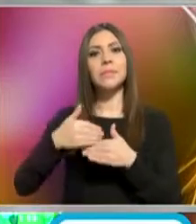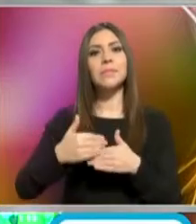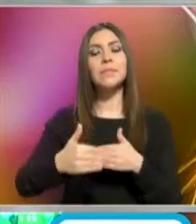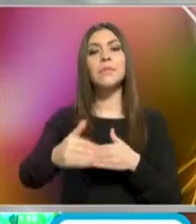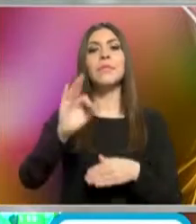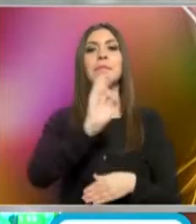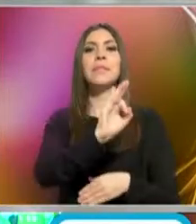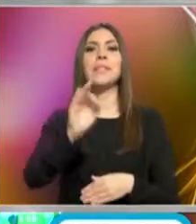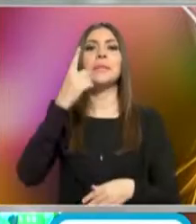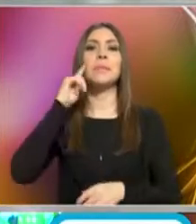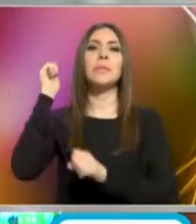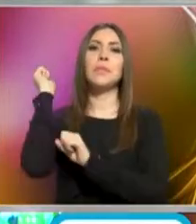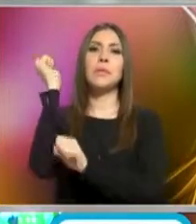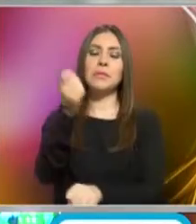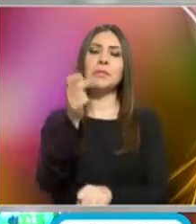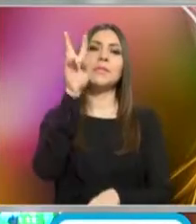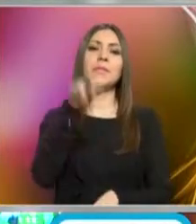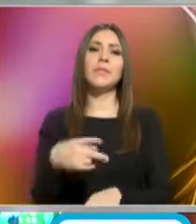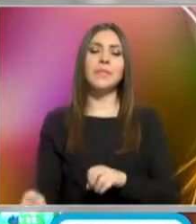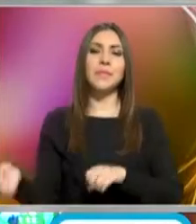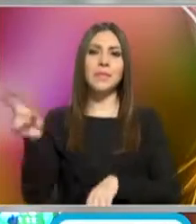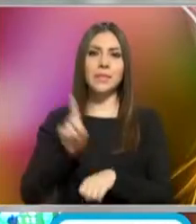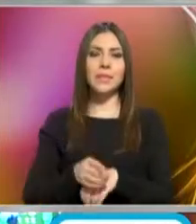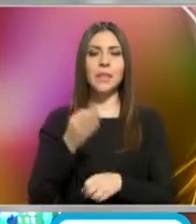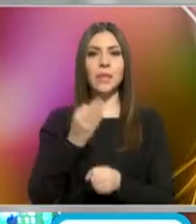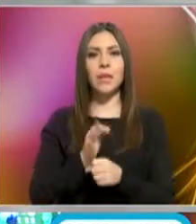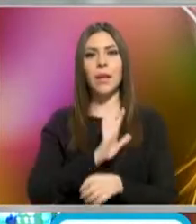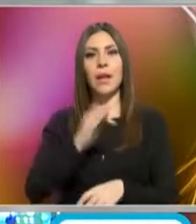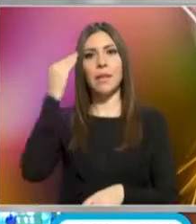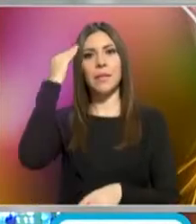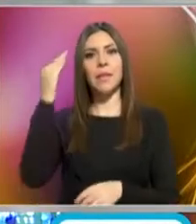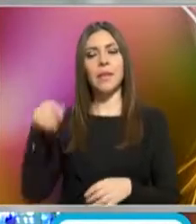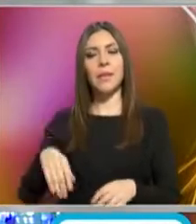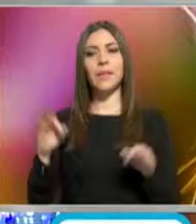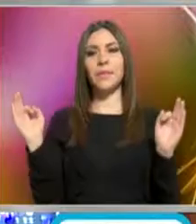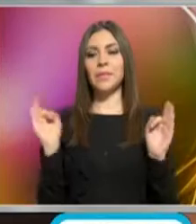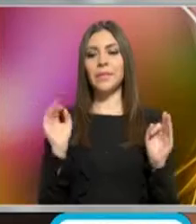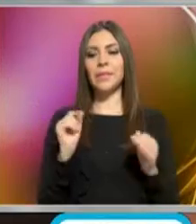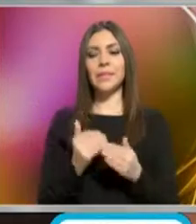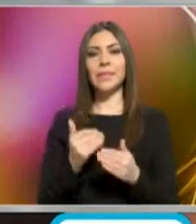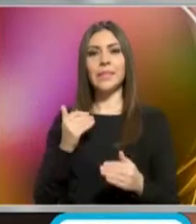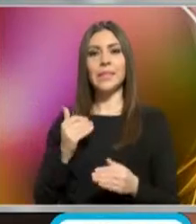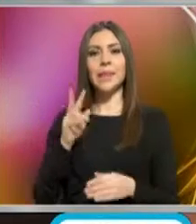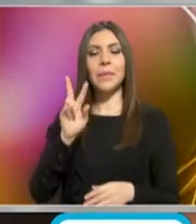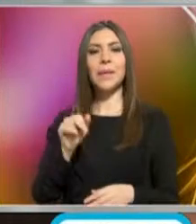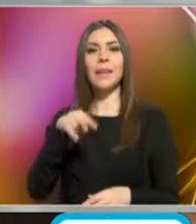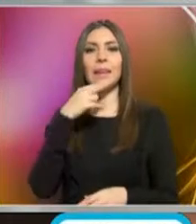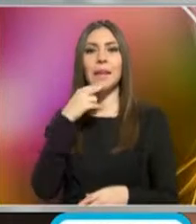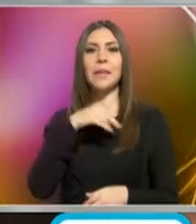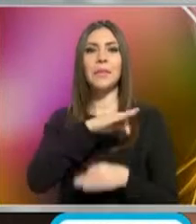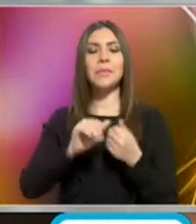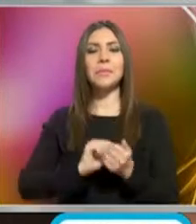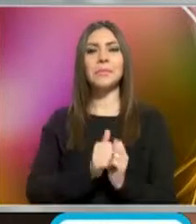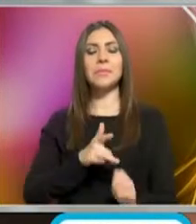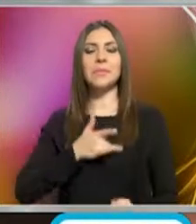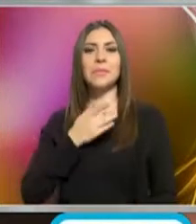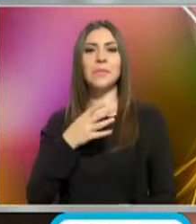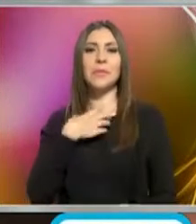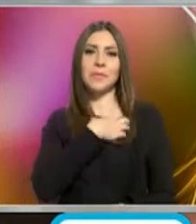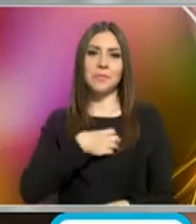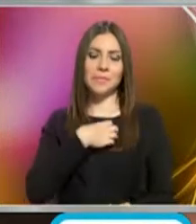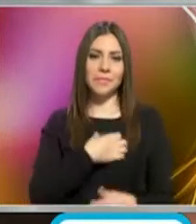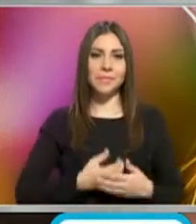Para empezar a Sí. disfrutar ya de la vida, de este clima frío y ya prenavideño que nos pone de buenas. Así Oye, es. y hablemos de un tema